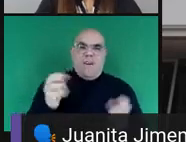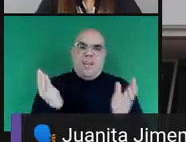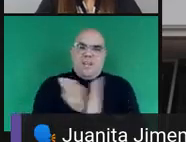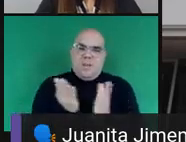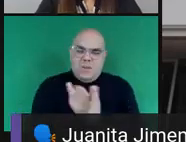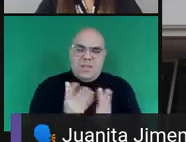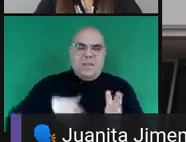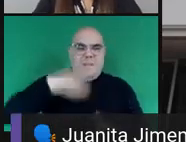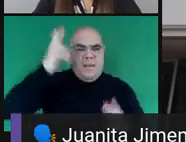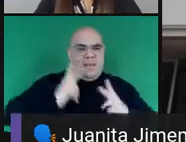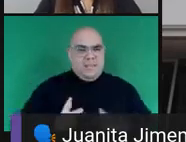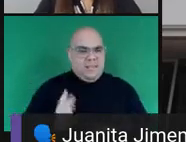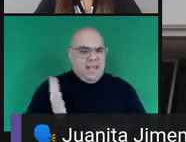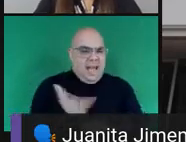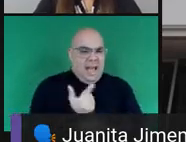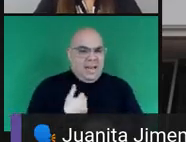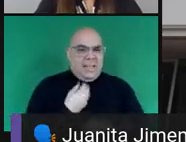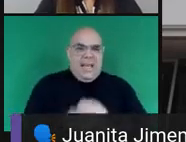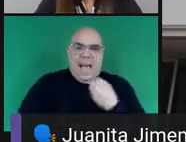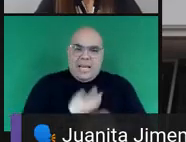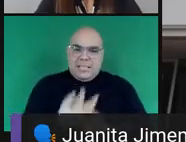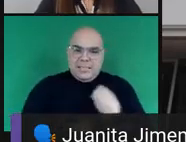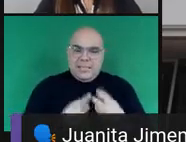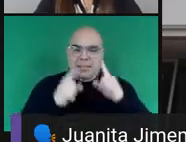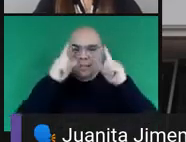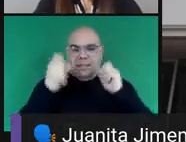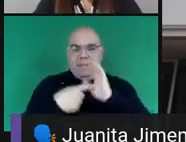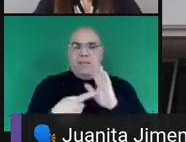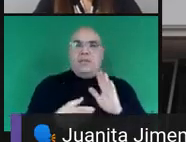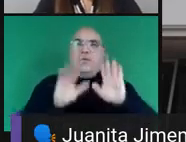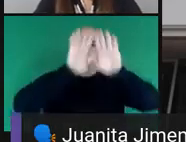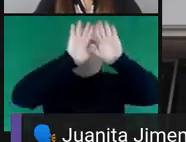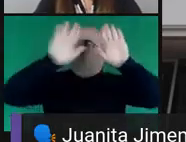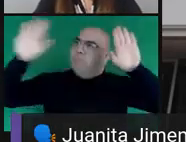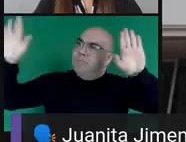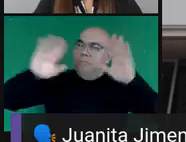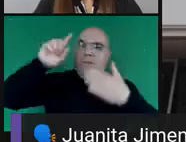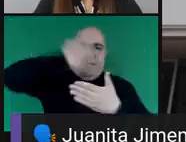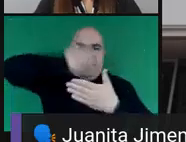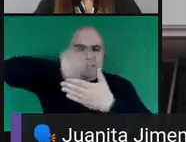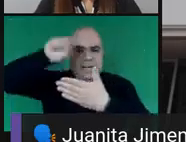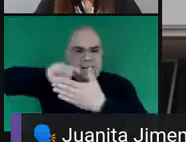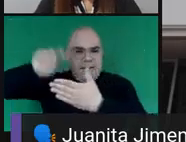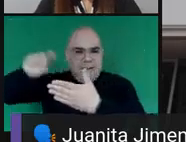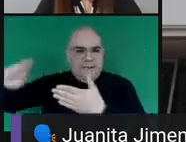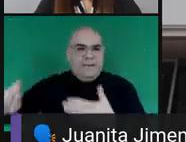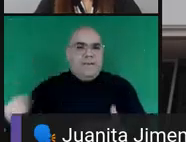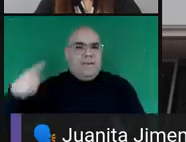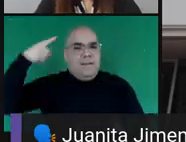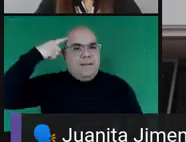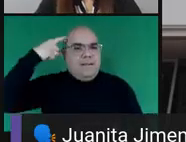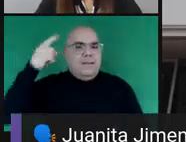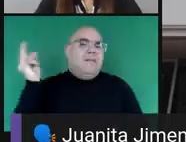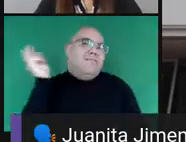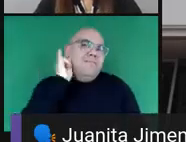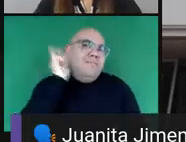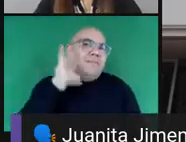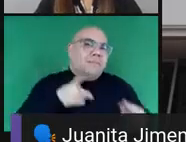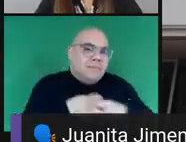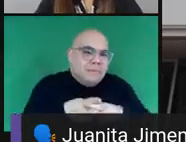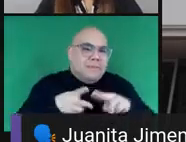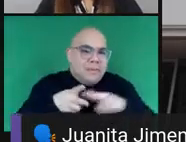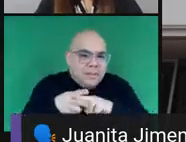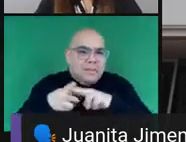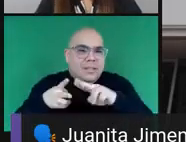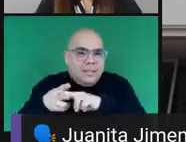de expresarse pues a través del mural y el graffiti. Es un reto llegar a encontrar No esos te oí bien, consensos es que tengo una conexión. Yo o no